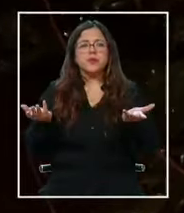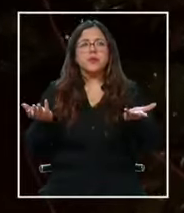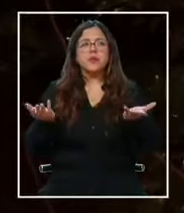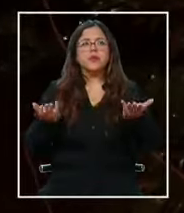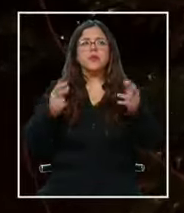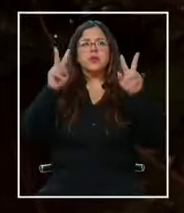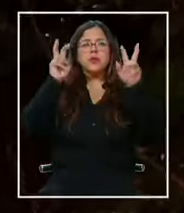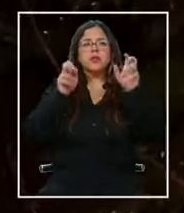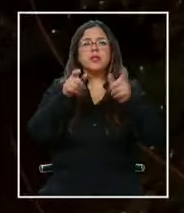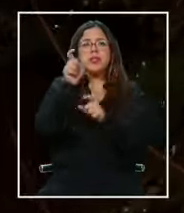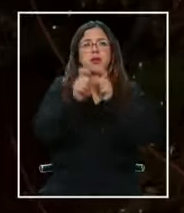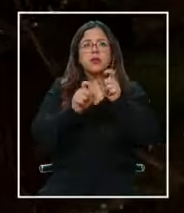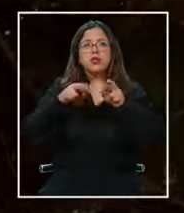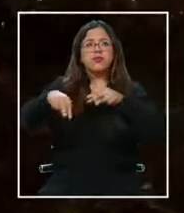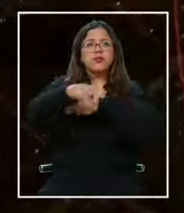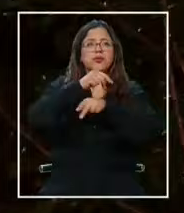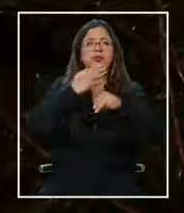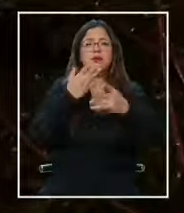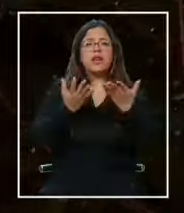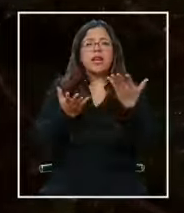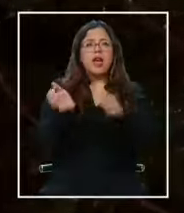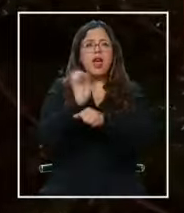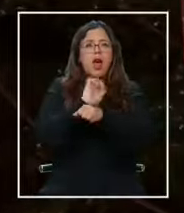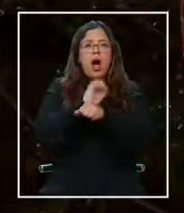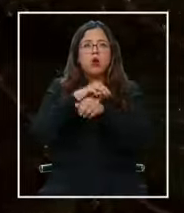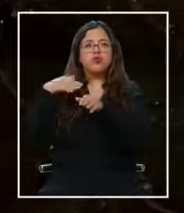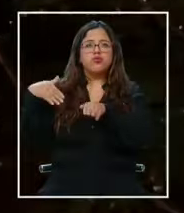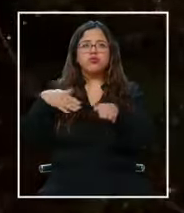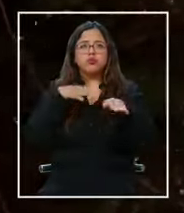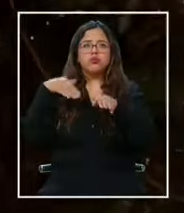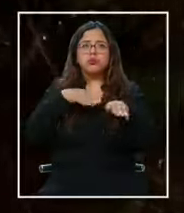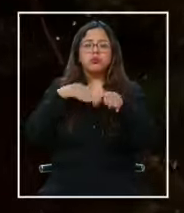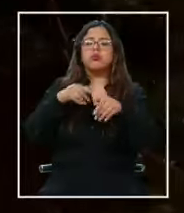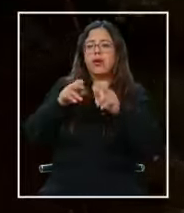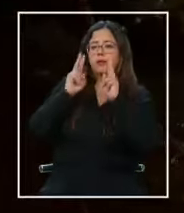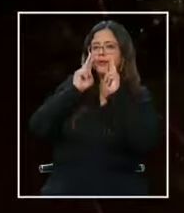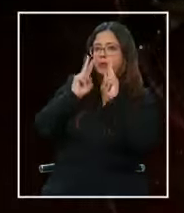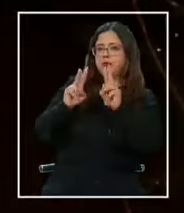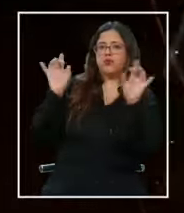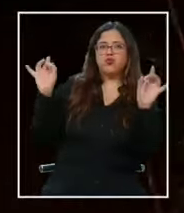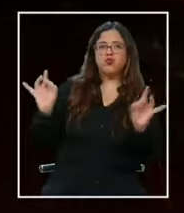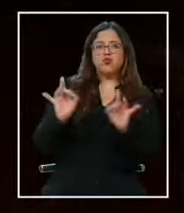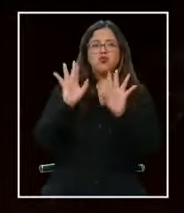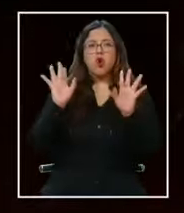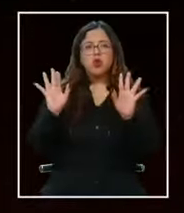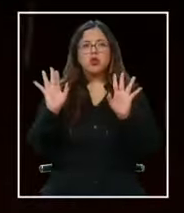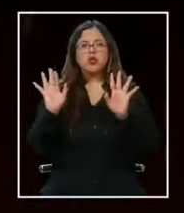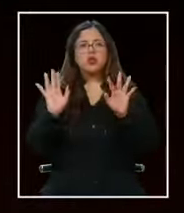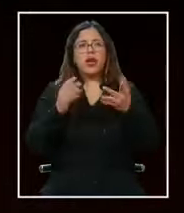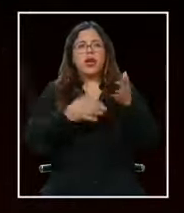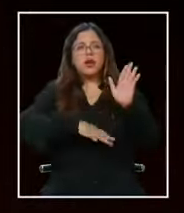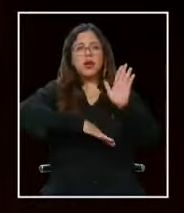el tránsito de las personas, también el tránsito de los vehículos, para poder estar atentos ante la eventual